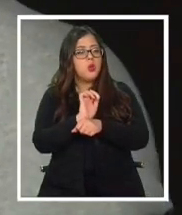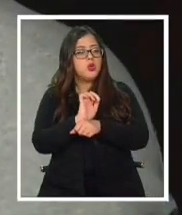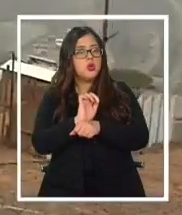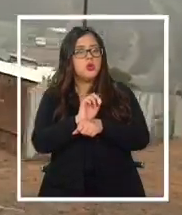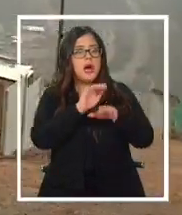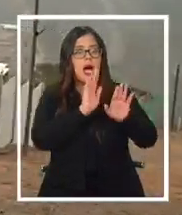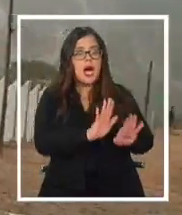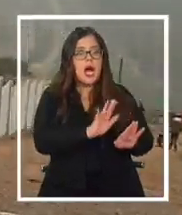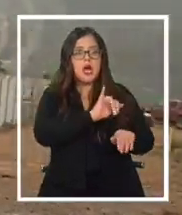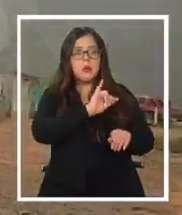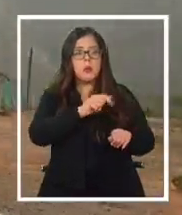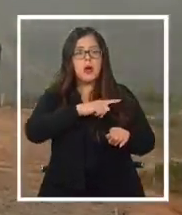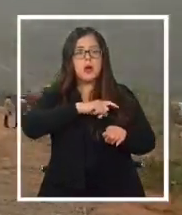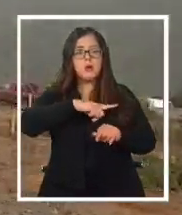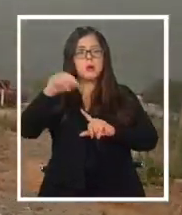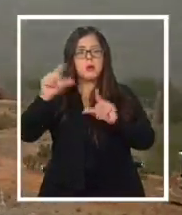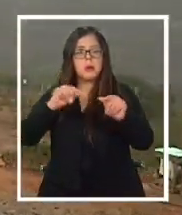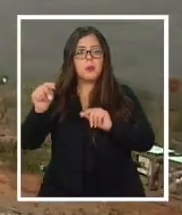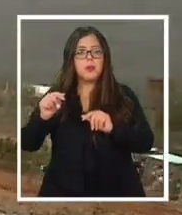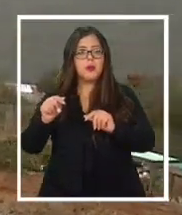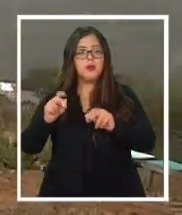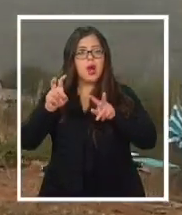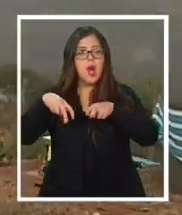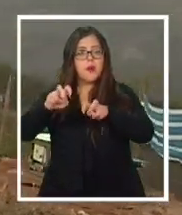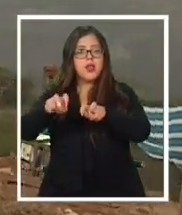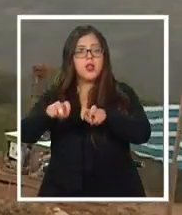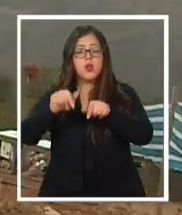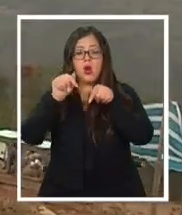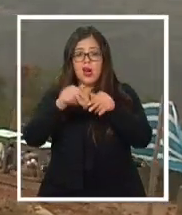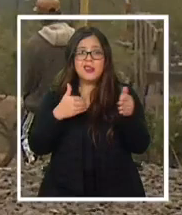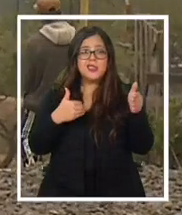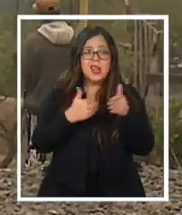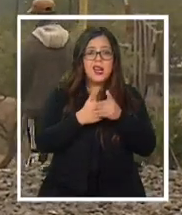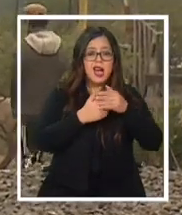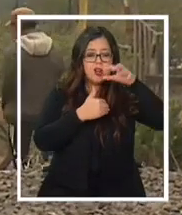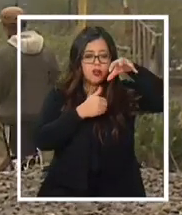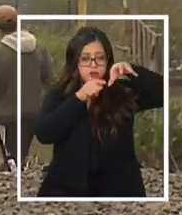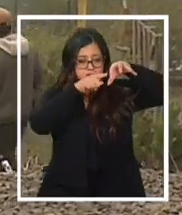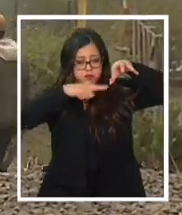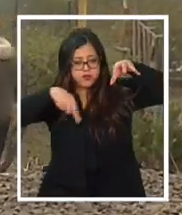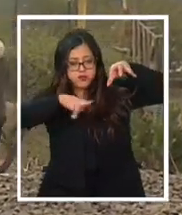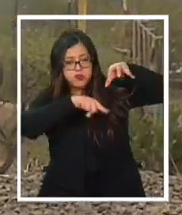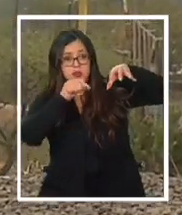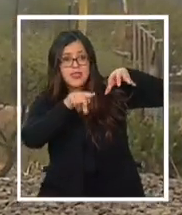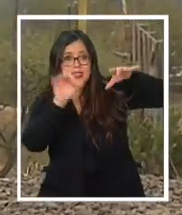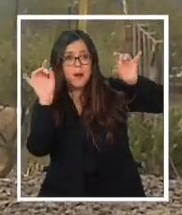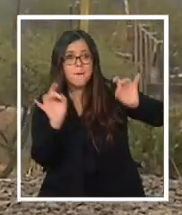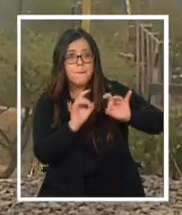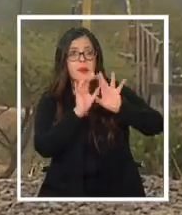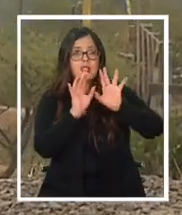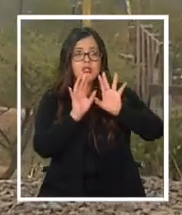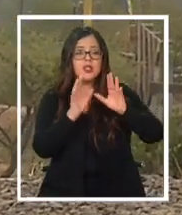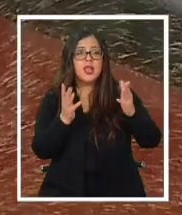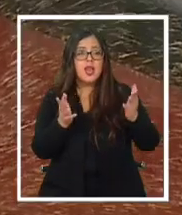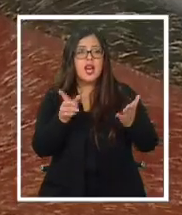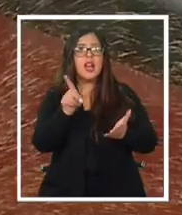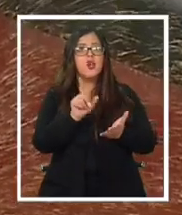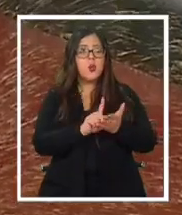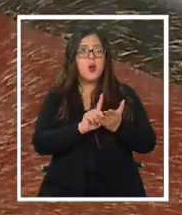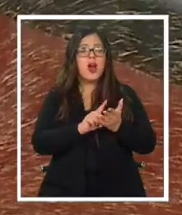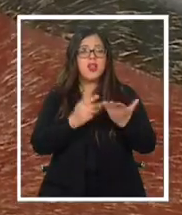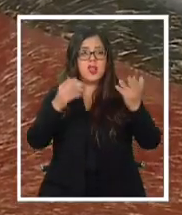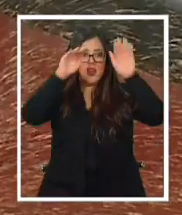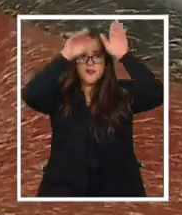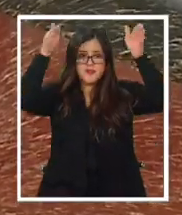caminando camino pronunciado ha sido una quebrada según los testigos se será probablemente el recóndito destino del